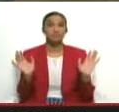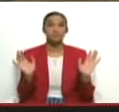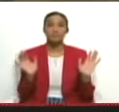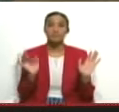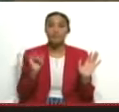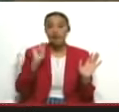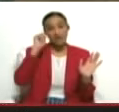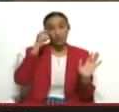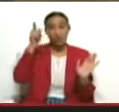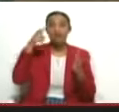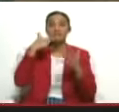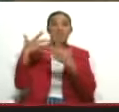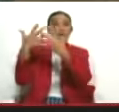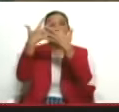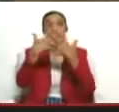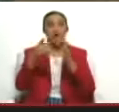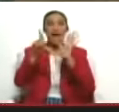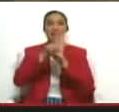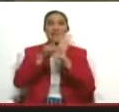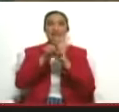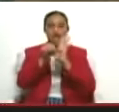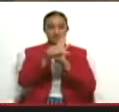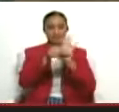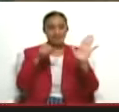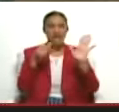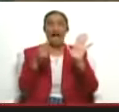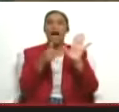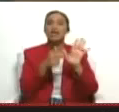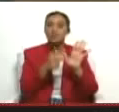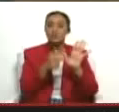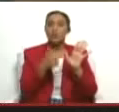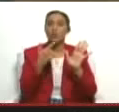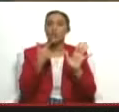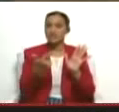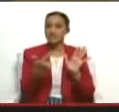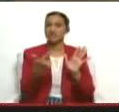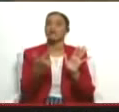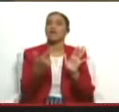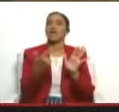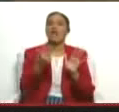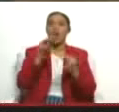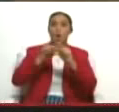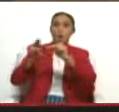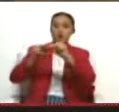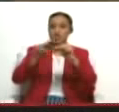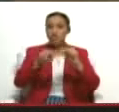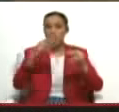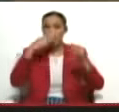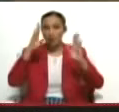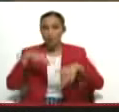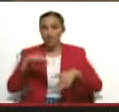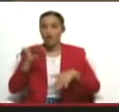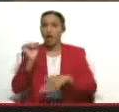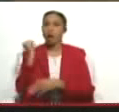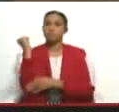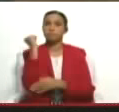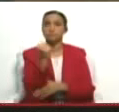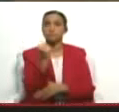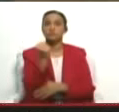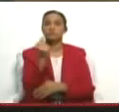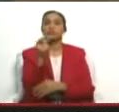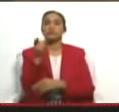un Twitter solamente que dijo muerte a Obama duró dos años preso preso solamente por un Twitter